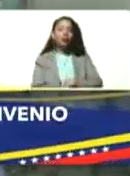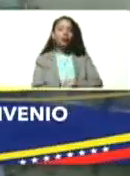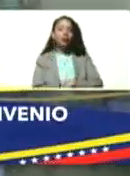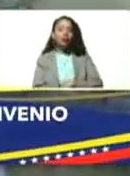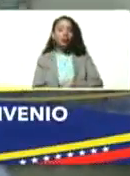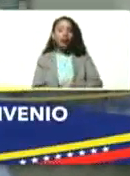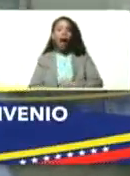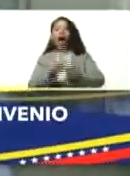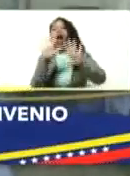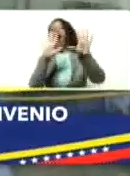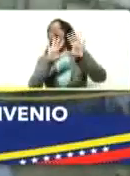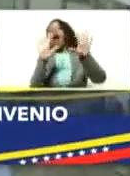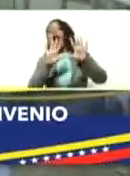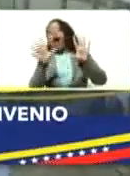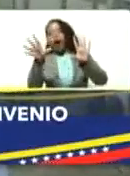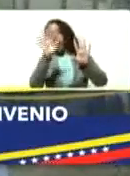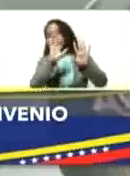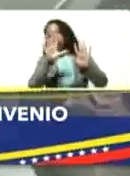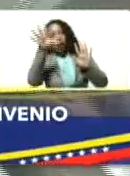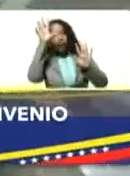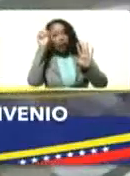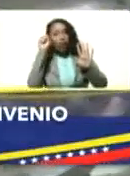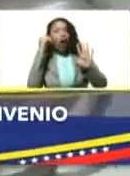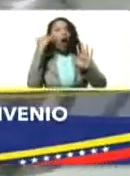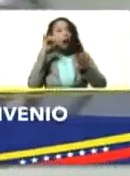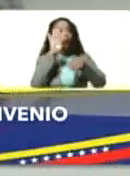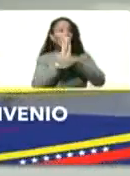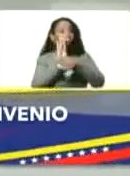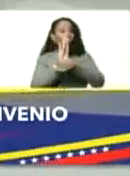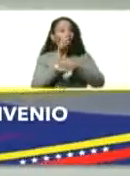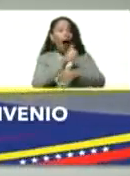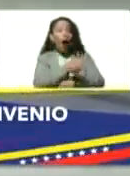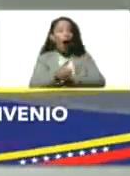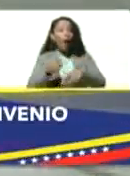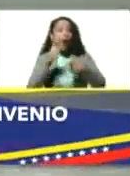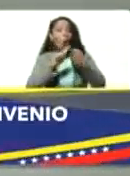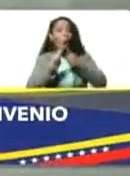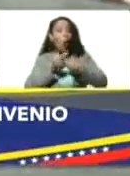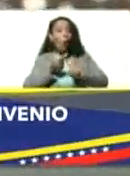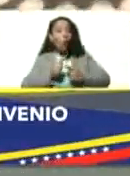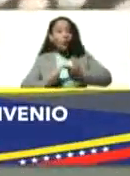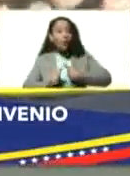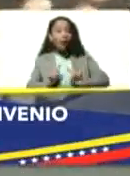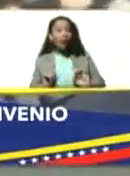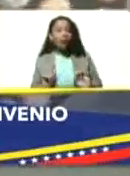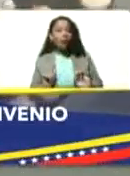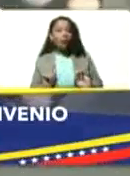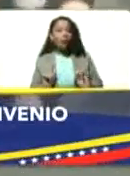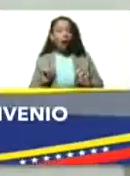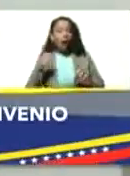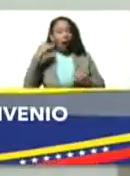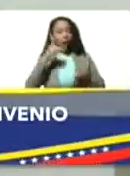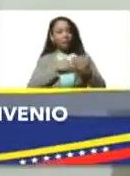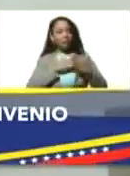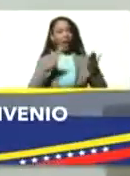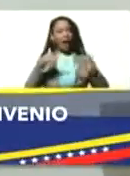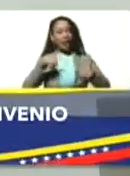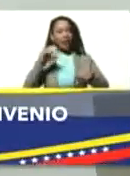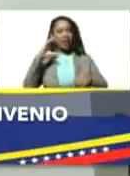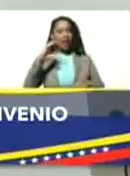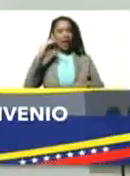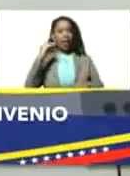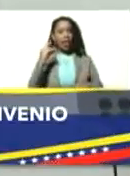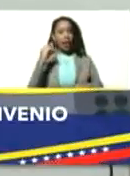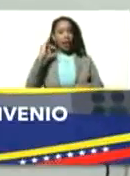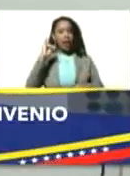descartado. Ah, correcto. Hay que cuidar cada detalle. ¿Qué me decía, ministra? Que tenemos la bondad que en este CDI hay un centro